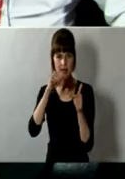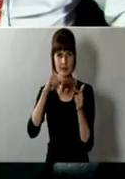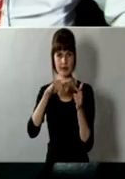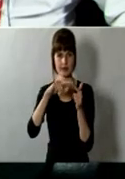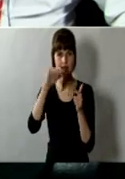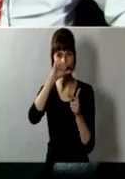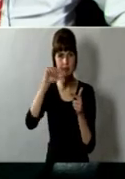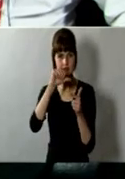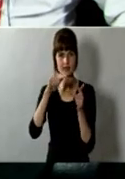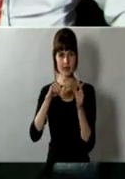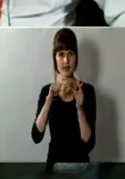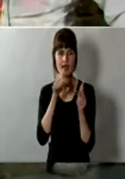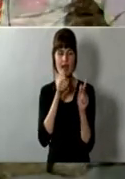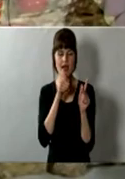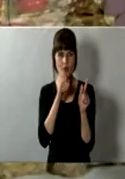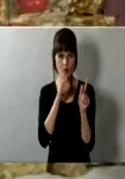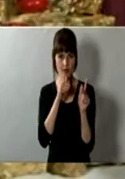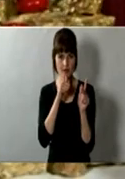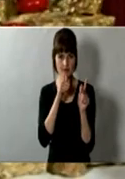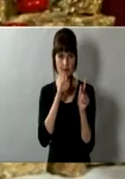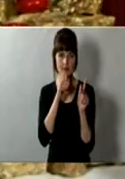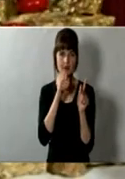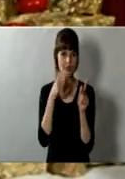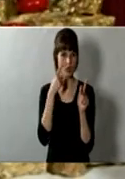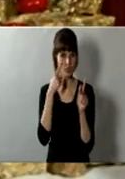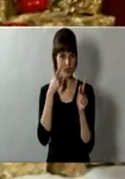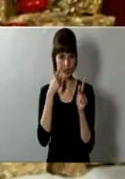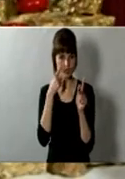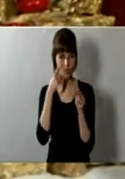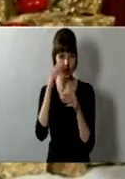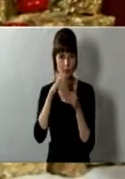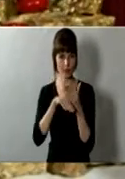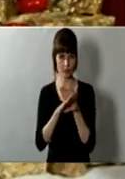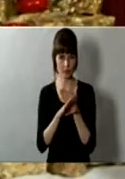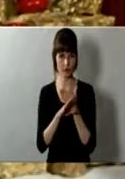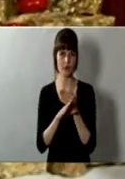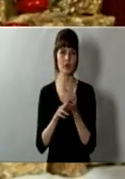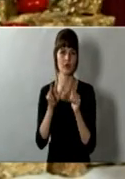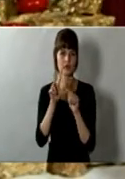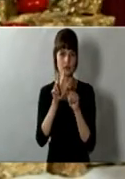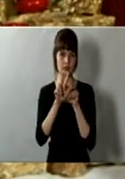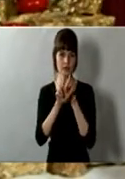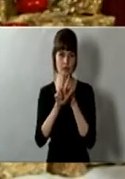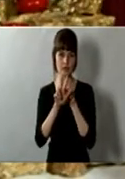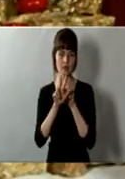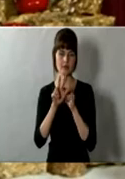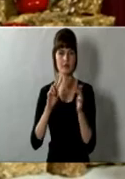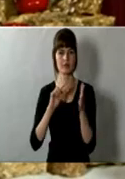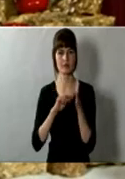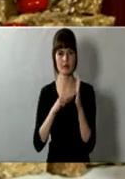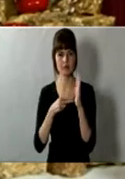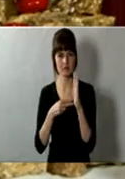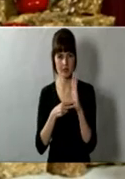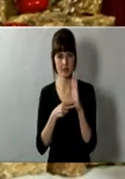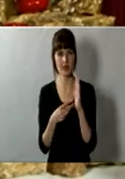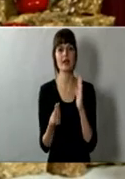En conexión todo el día ¿Pero qué significan para nosotros Esos tres elementos? Bueno Justamente la temática de hoy Nos va a